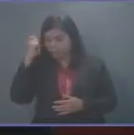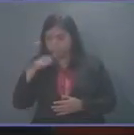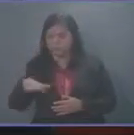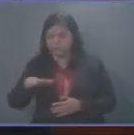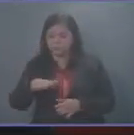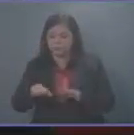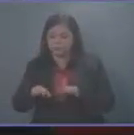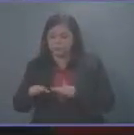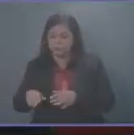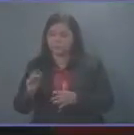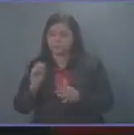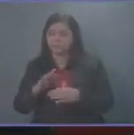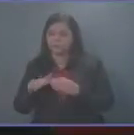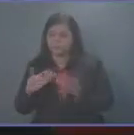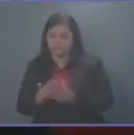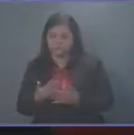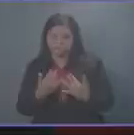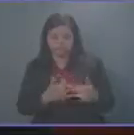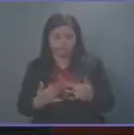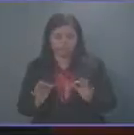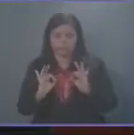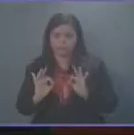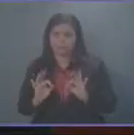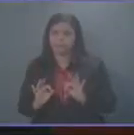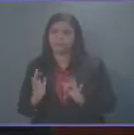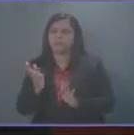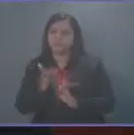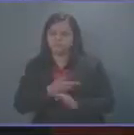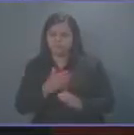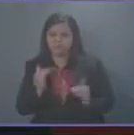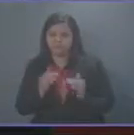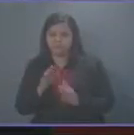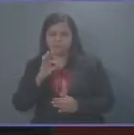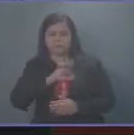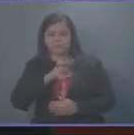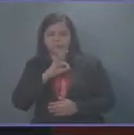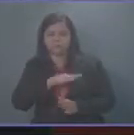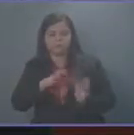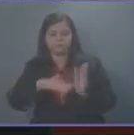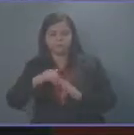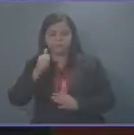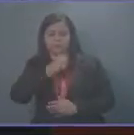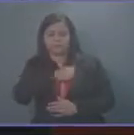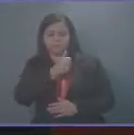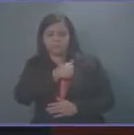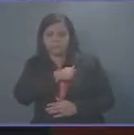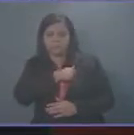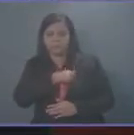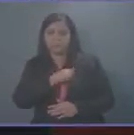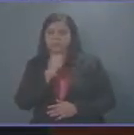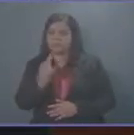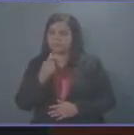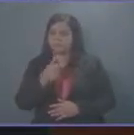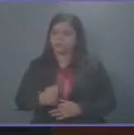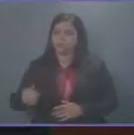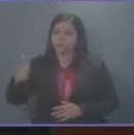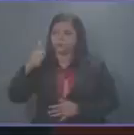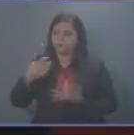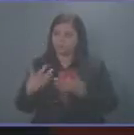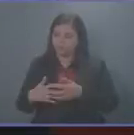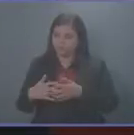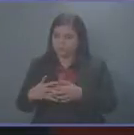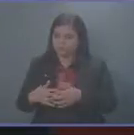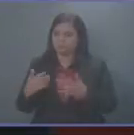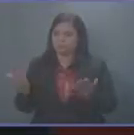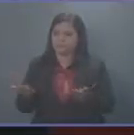para perfeccionamiento activo, así como los beneficios y responsabilidades de los titulares de empresas que